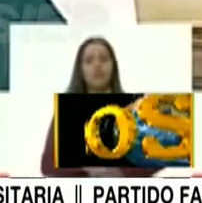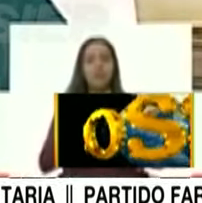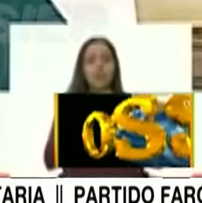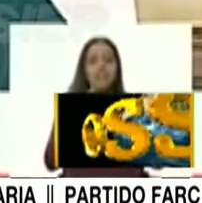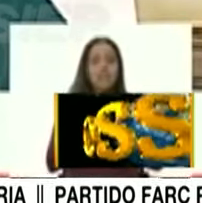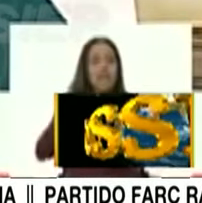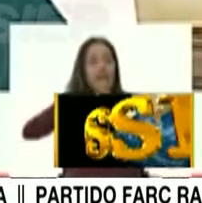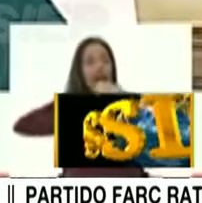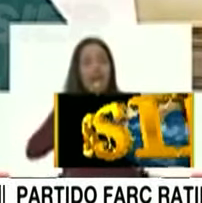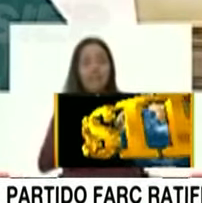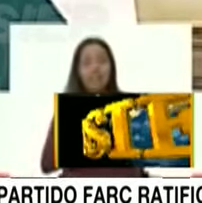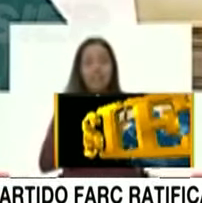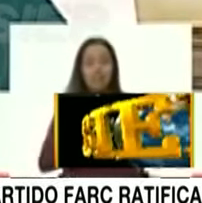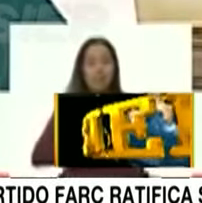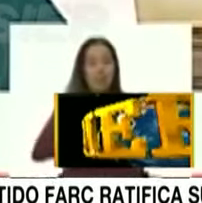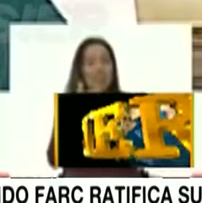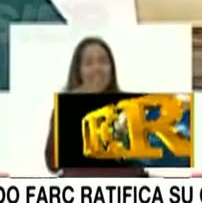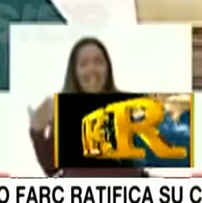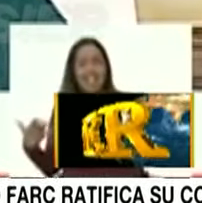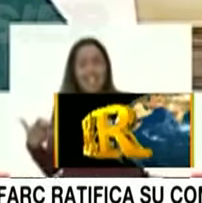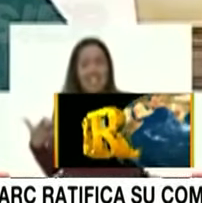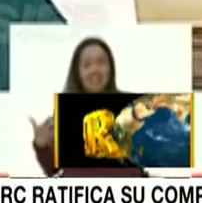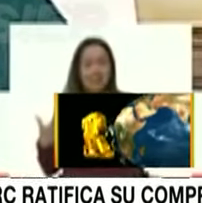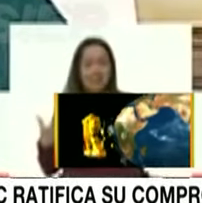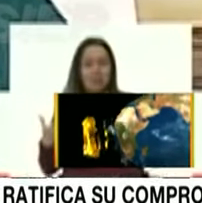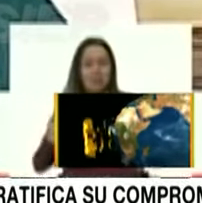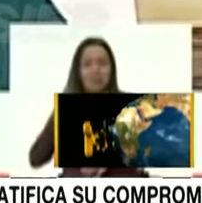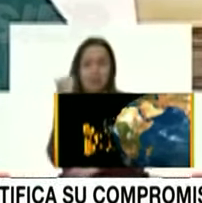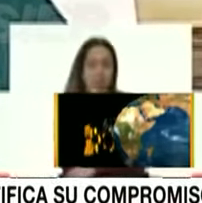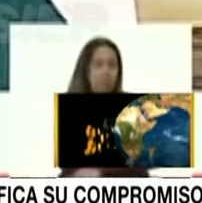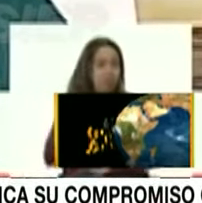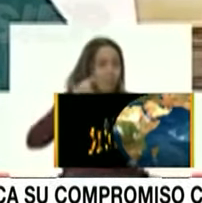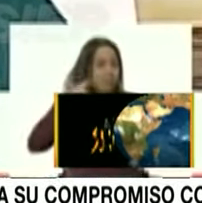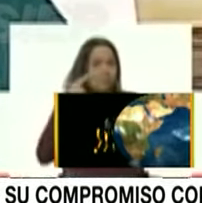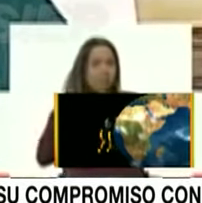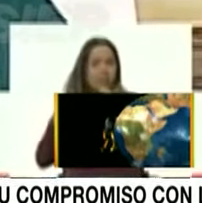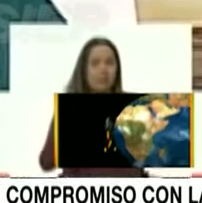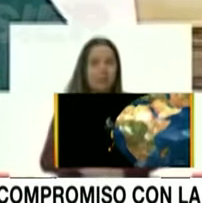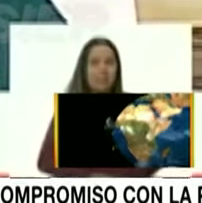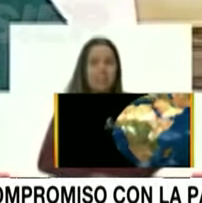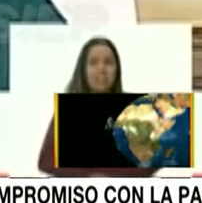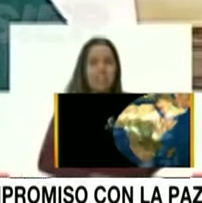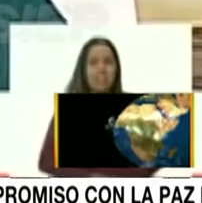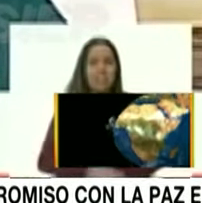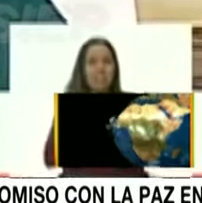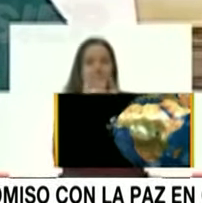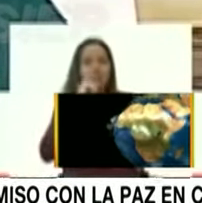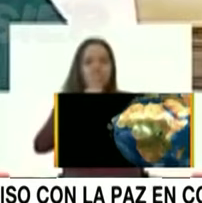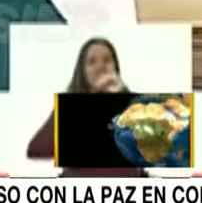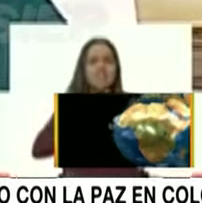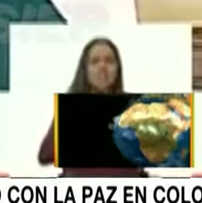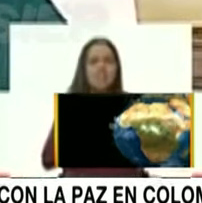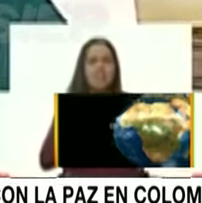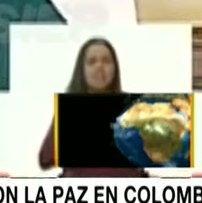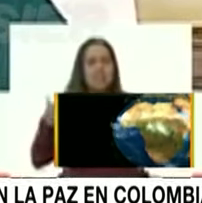cometen los más graves crímenes que la media internacional proimperialista silencia y